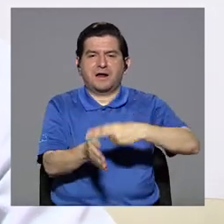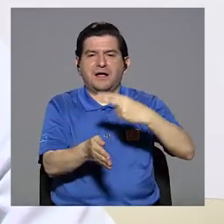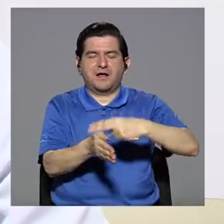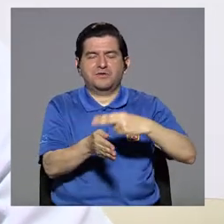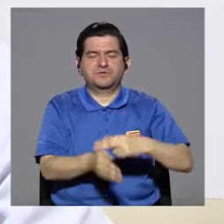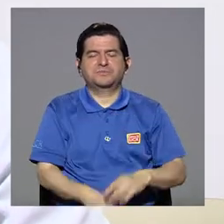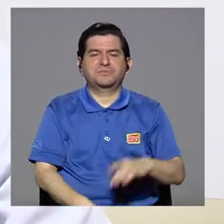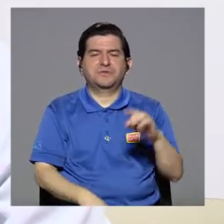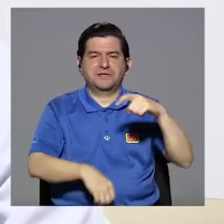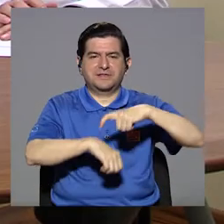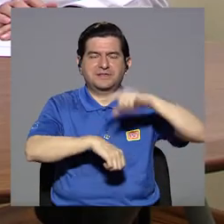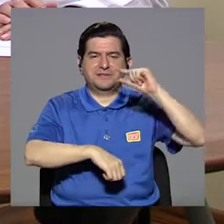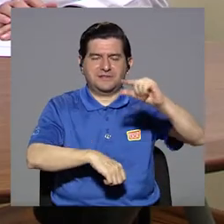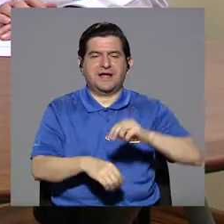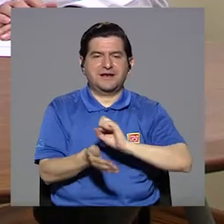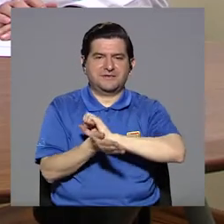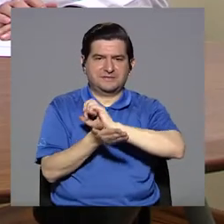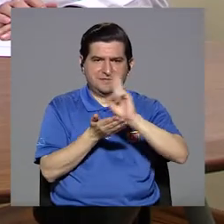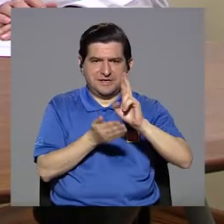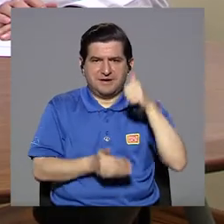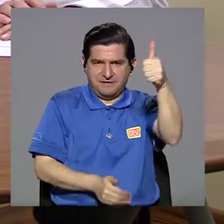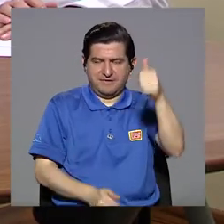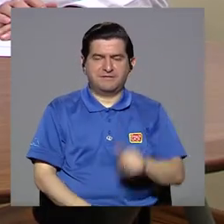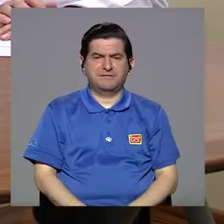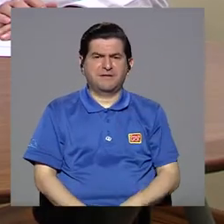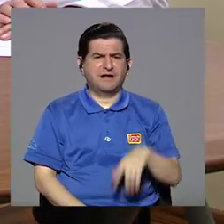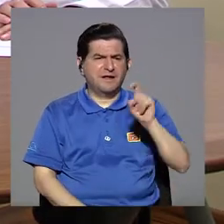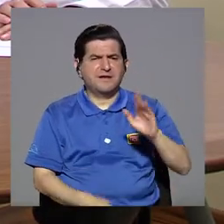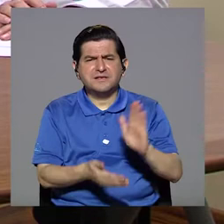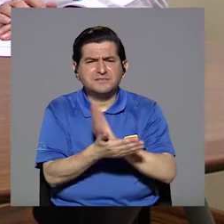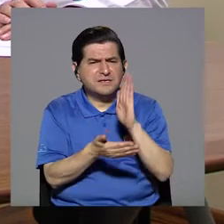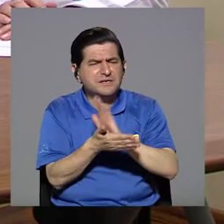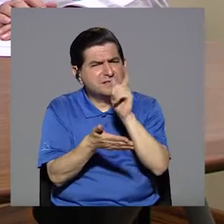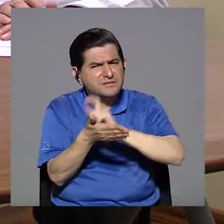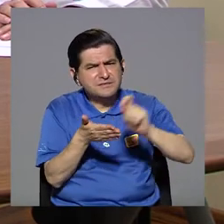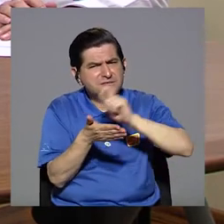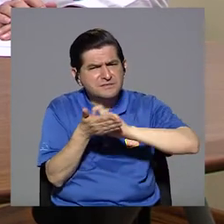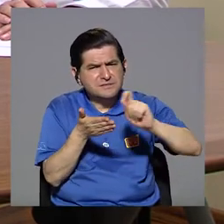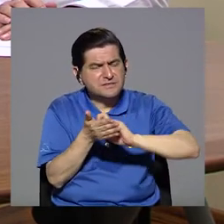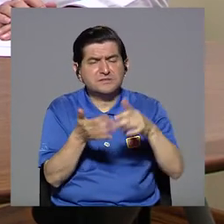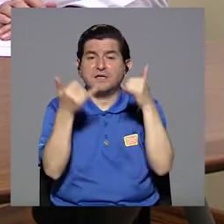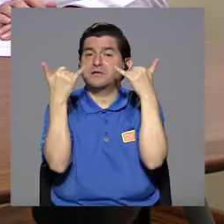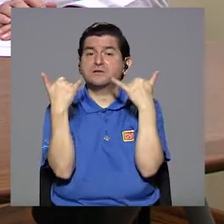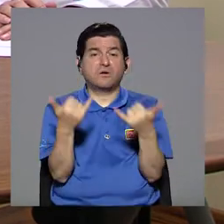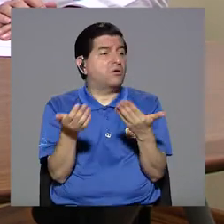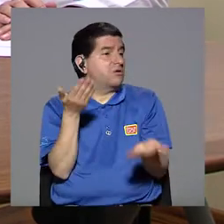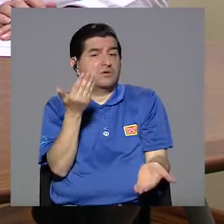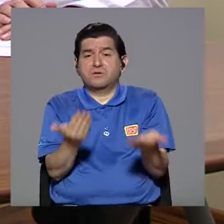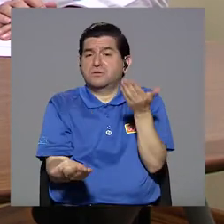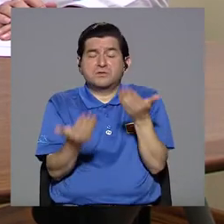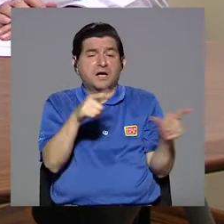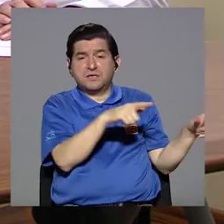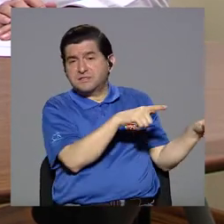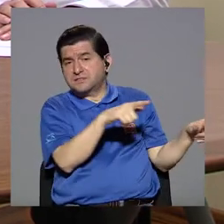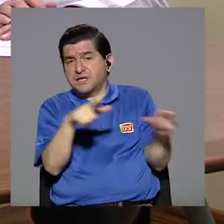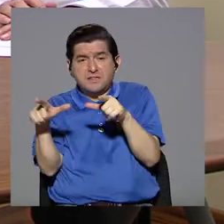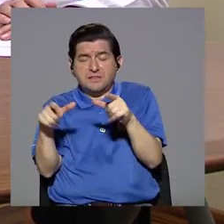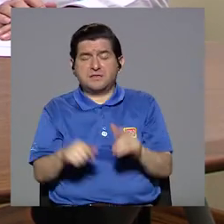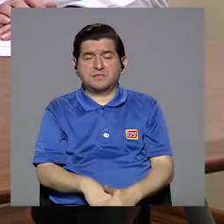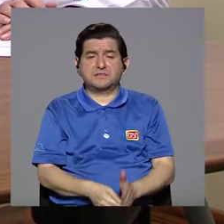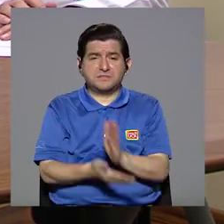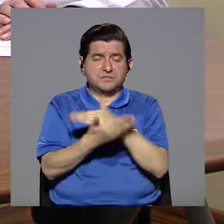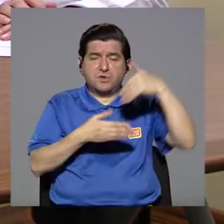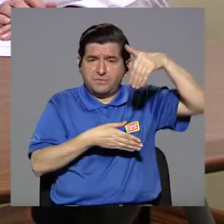hospital de días de hospital san rafael y hay algún procedimiento que nos tienen que llenar algún papeleo viene de